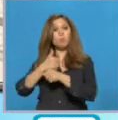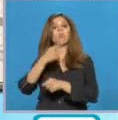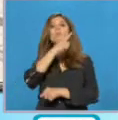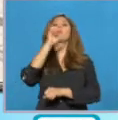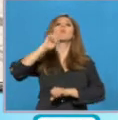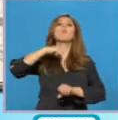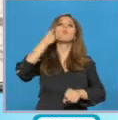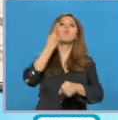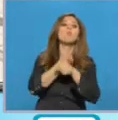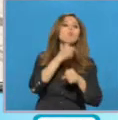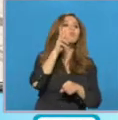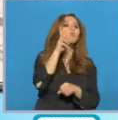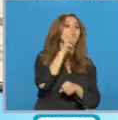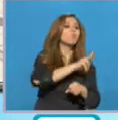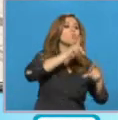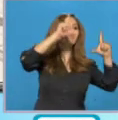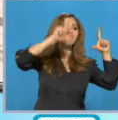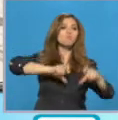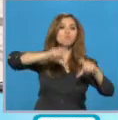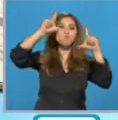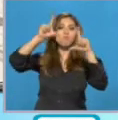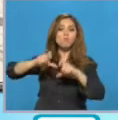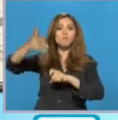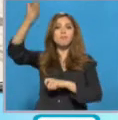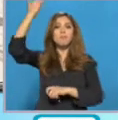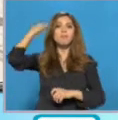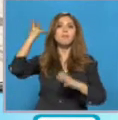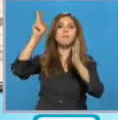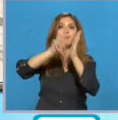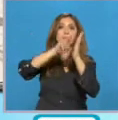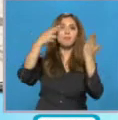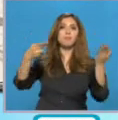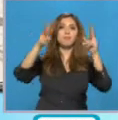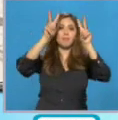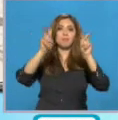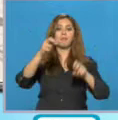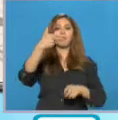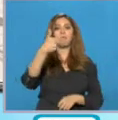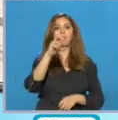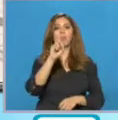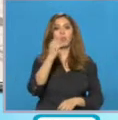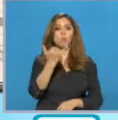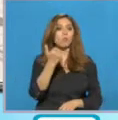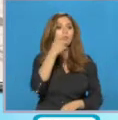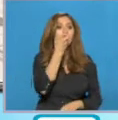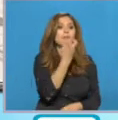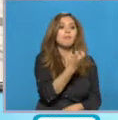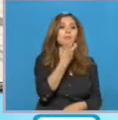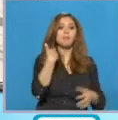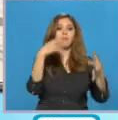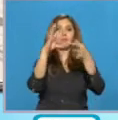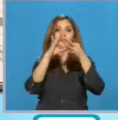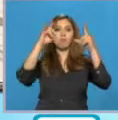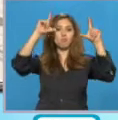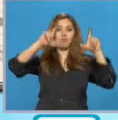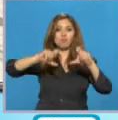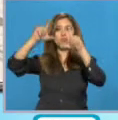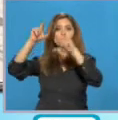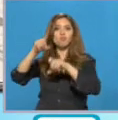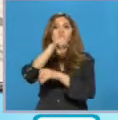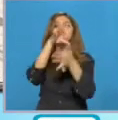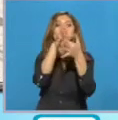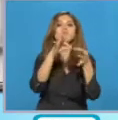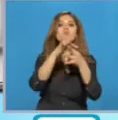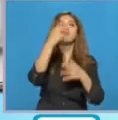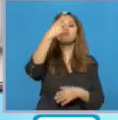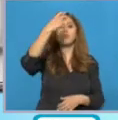hacer un reportaje gráfico. Entonces publicó en la revista Ilustrada Hoy. Y en esta revista él hace una nota como fotógrafo de su experiencia en este